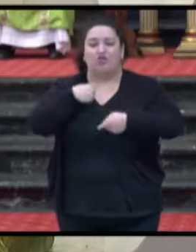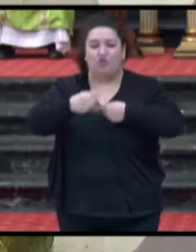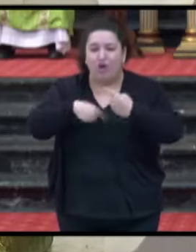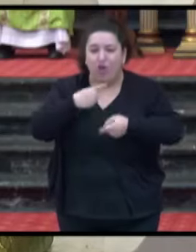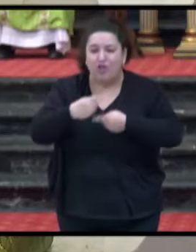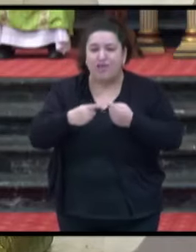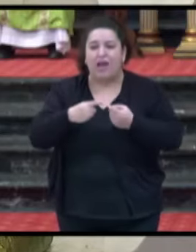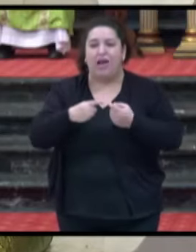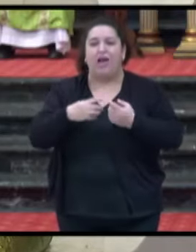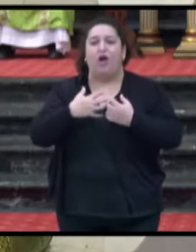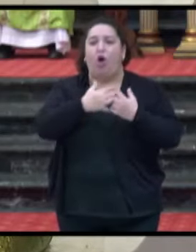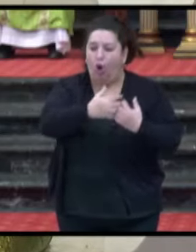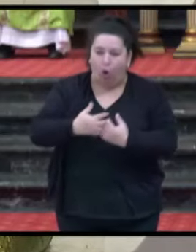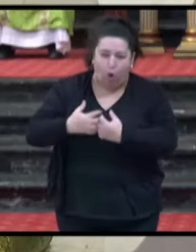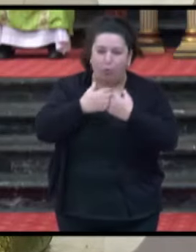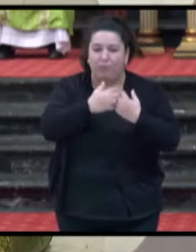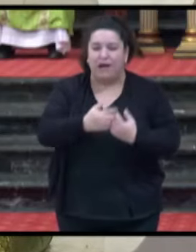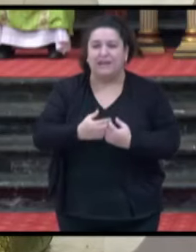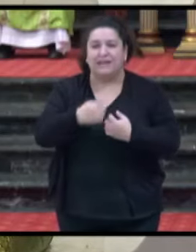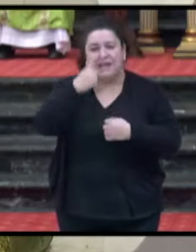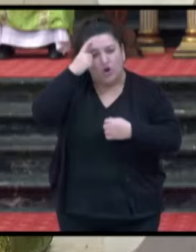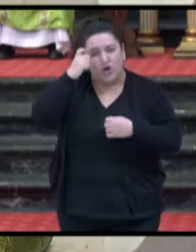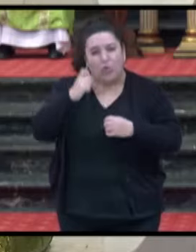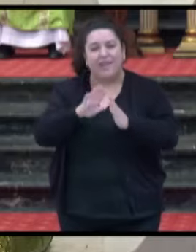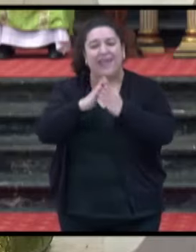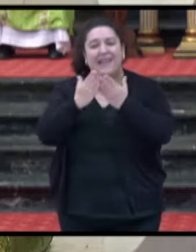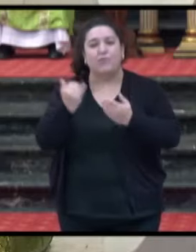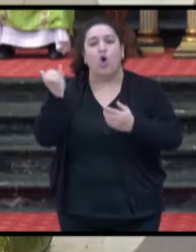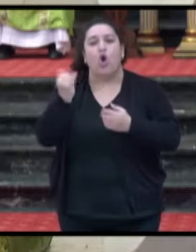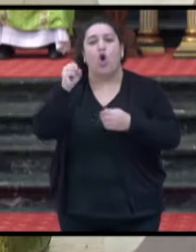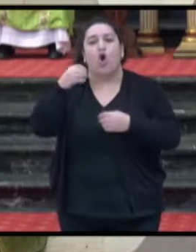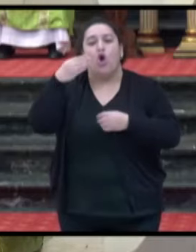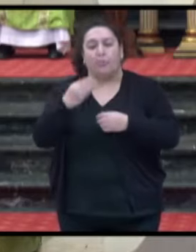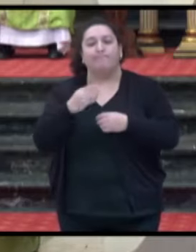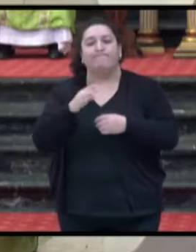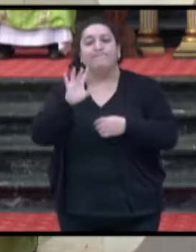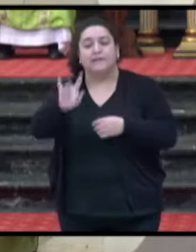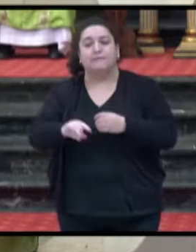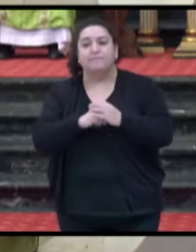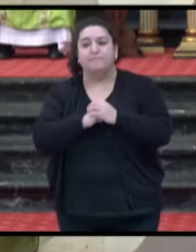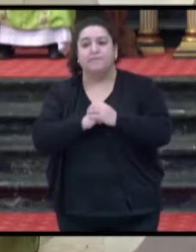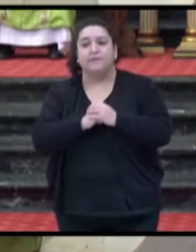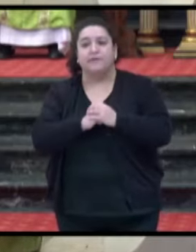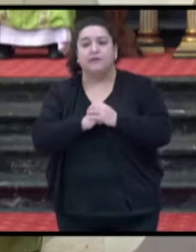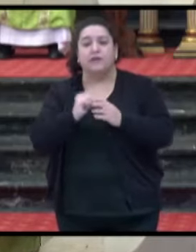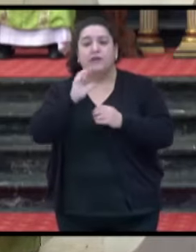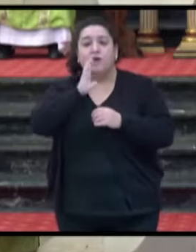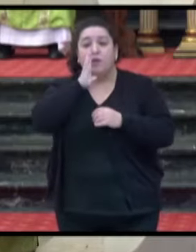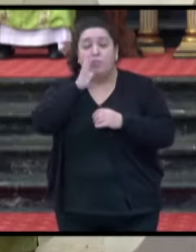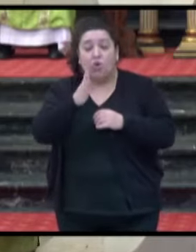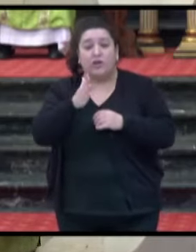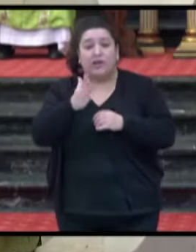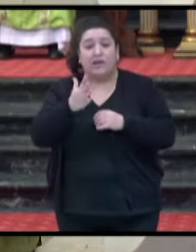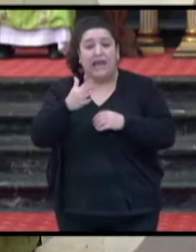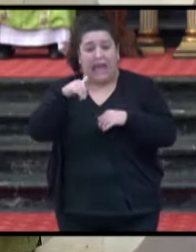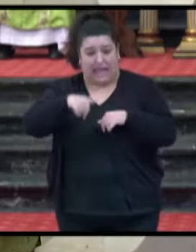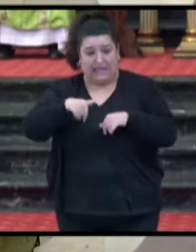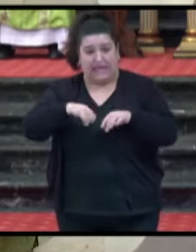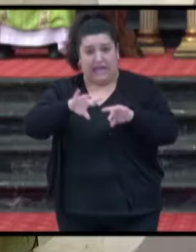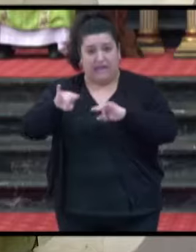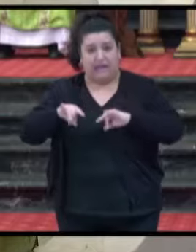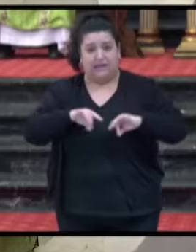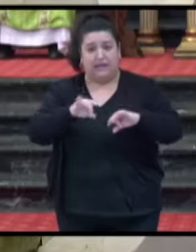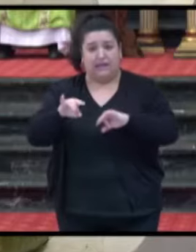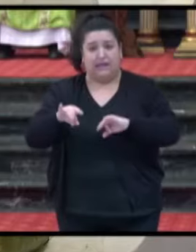nos recuerda el libro de Job Sí porque nuestra existencia en la tierra no